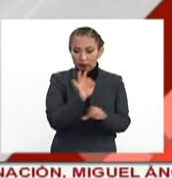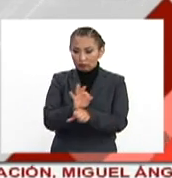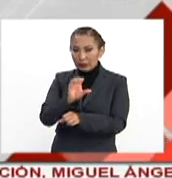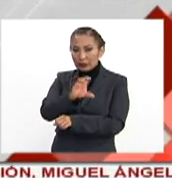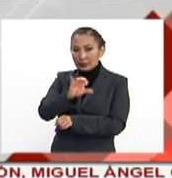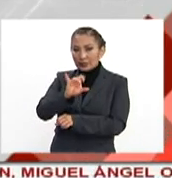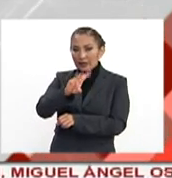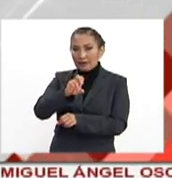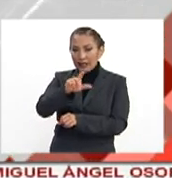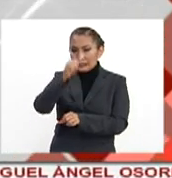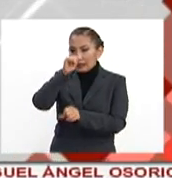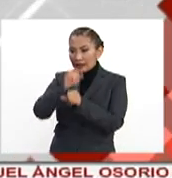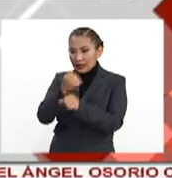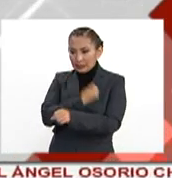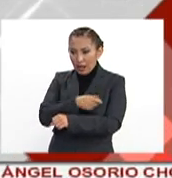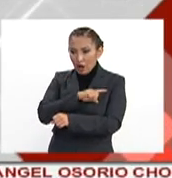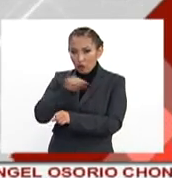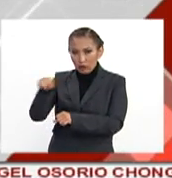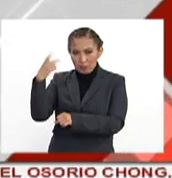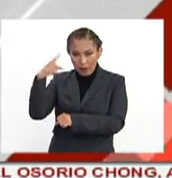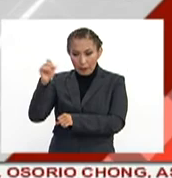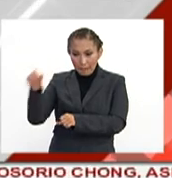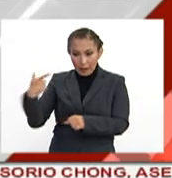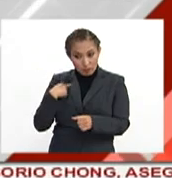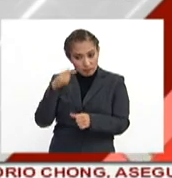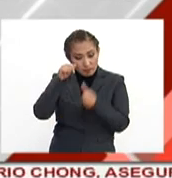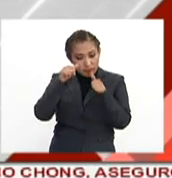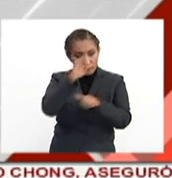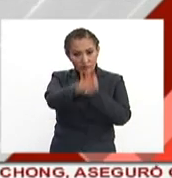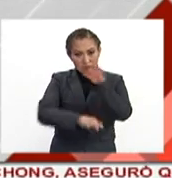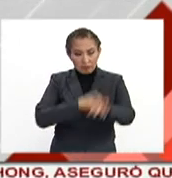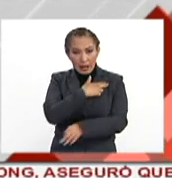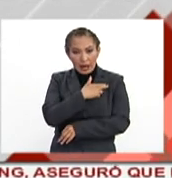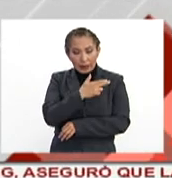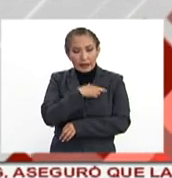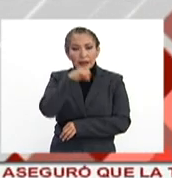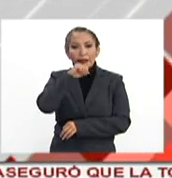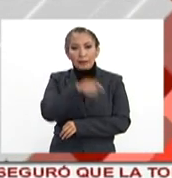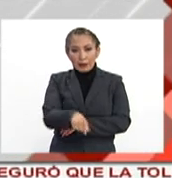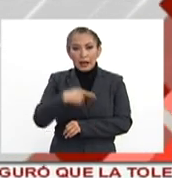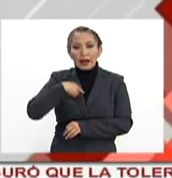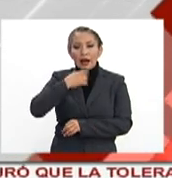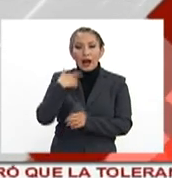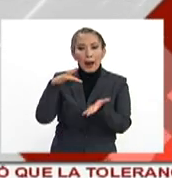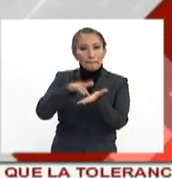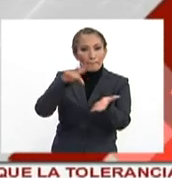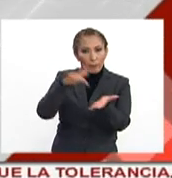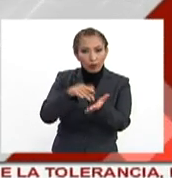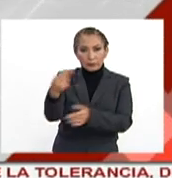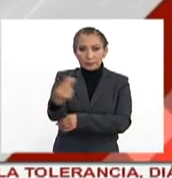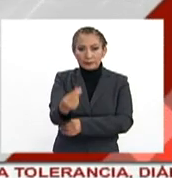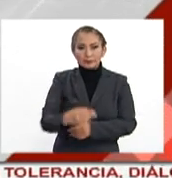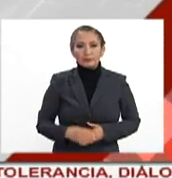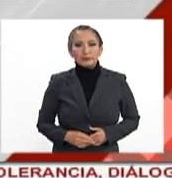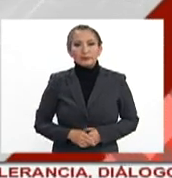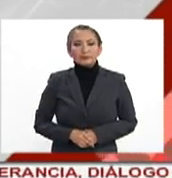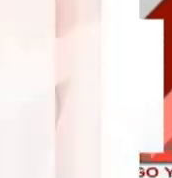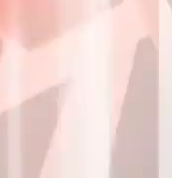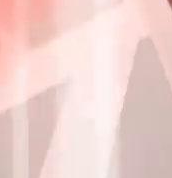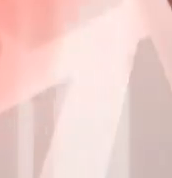Protección Civil y a la Secretaría de Salud de Puebla a atender a los heridos y también a dar el apoyo necesario.